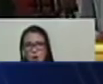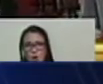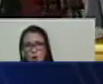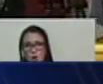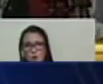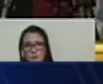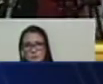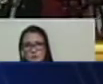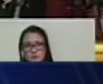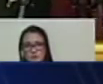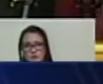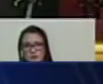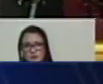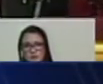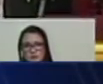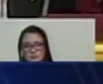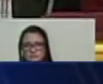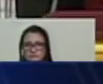fuerzas del chavismo en Venezuela.